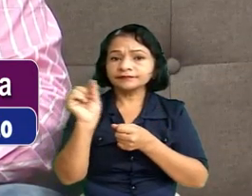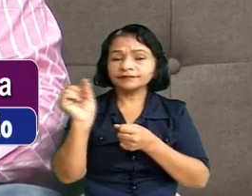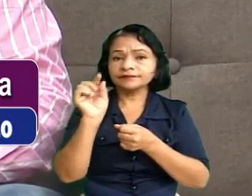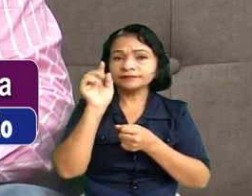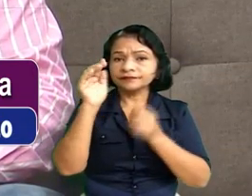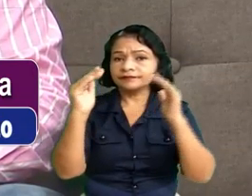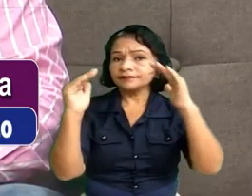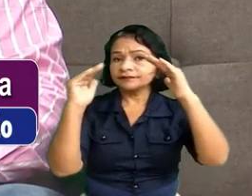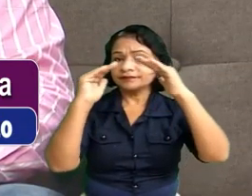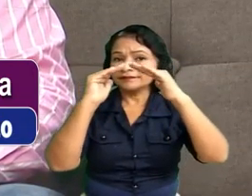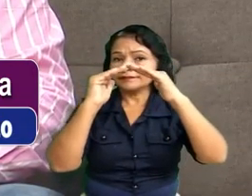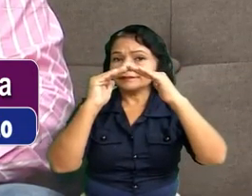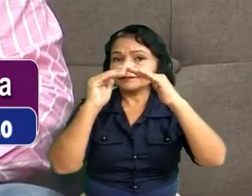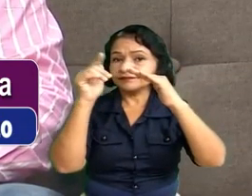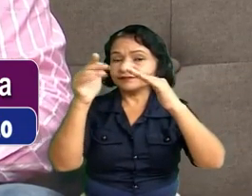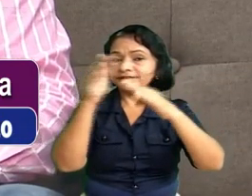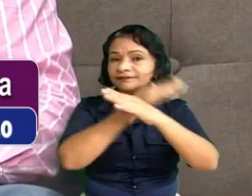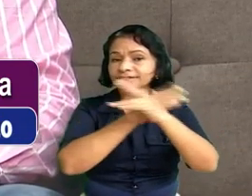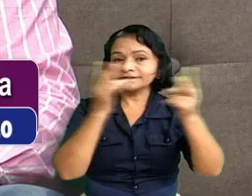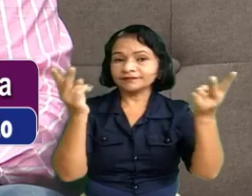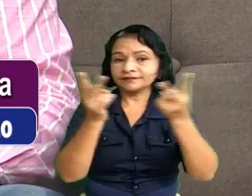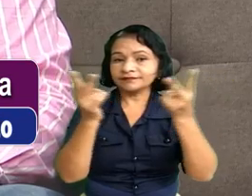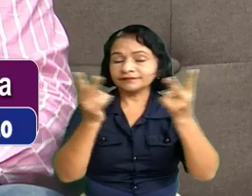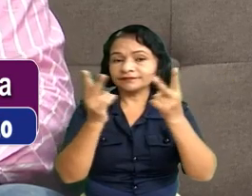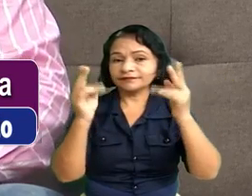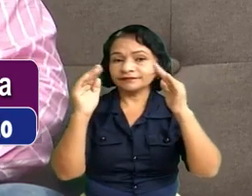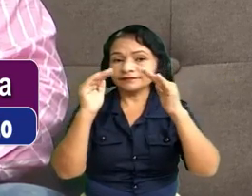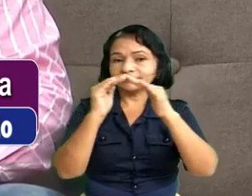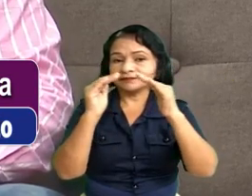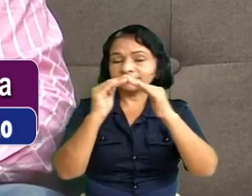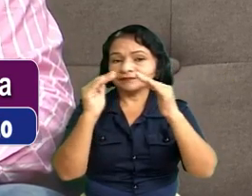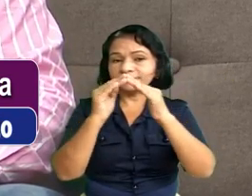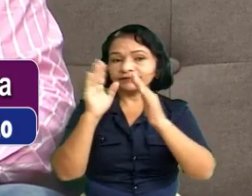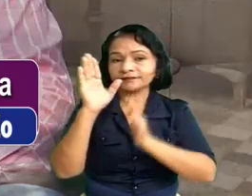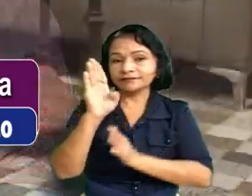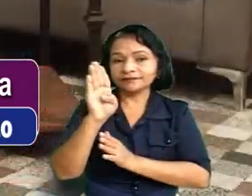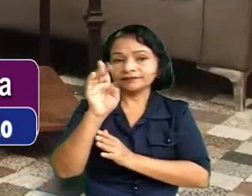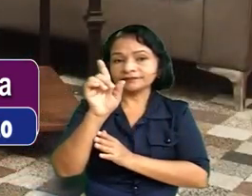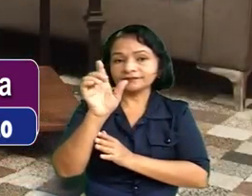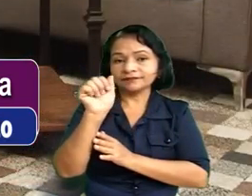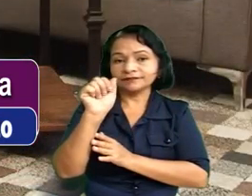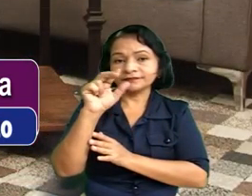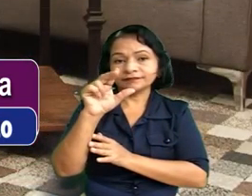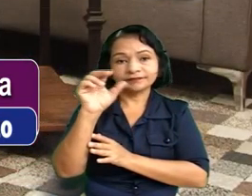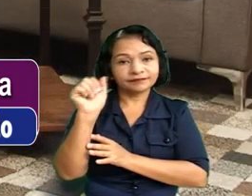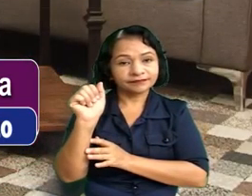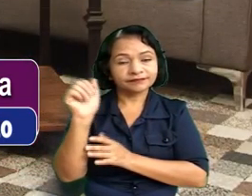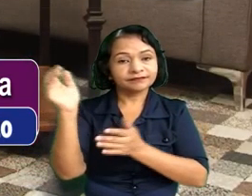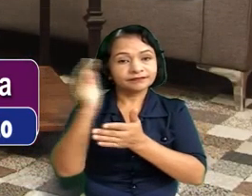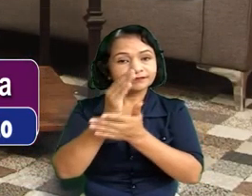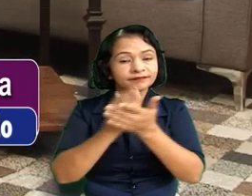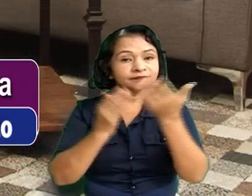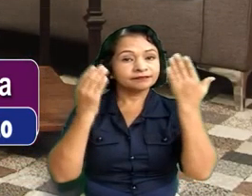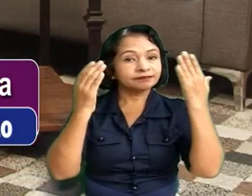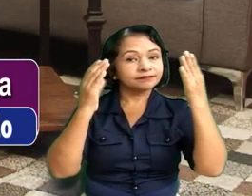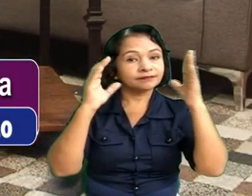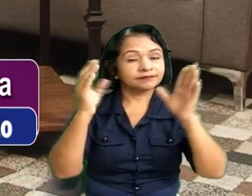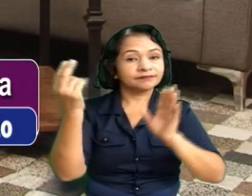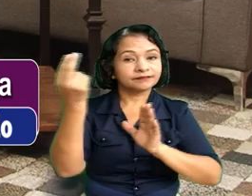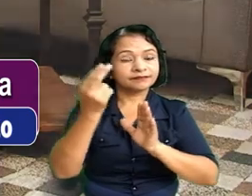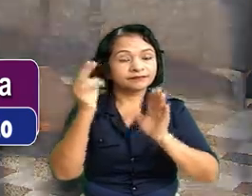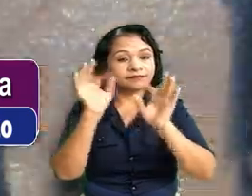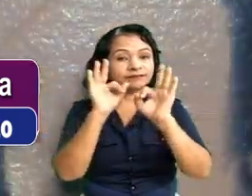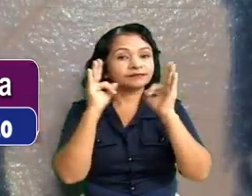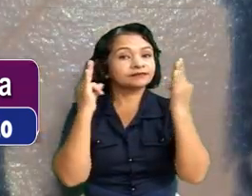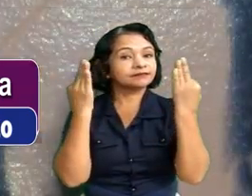la casa natal, una réplica, perdón, de la casa natal de Blanca Arauz, también hay algunos utensilios que utilizaban las familias